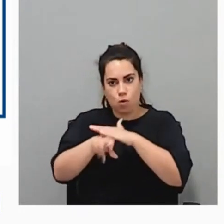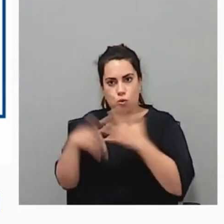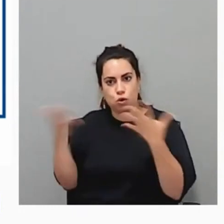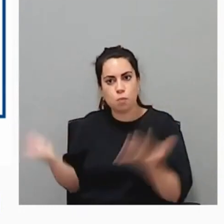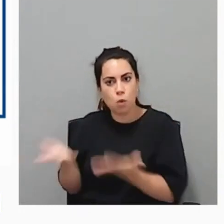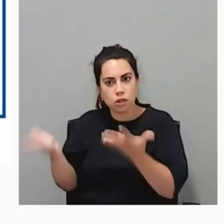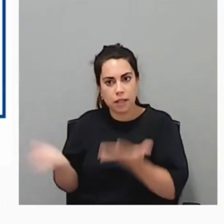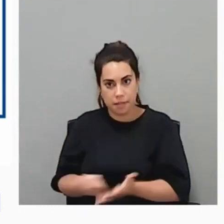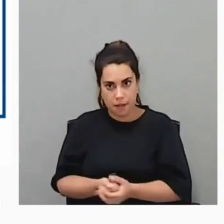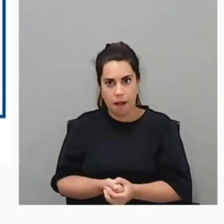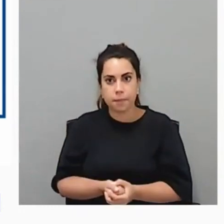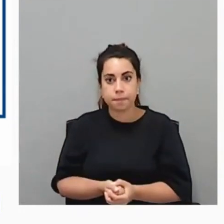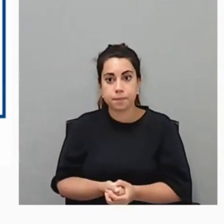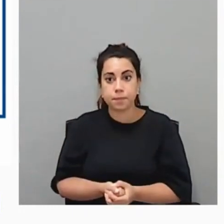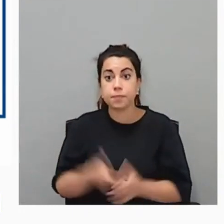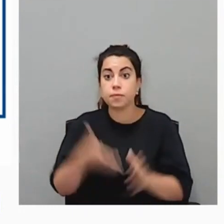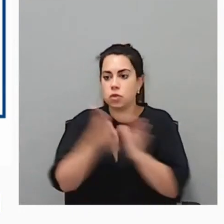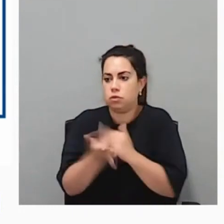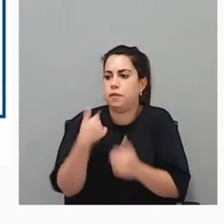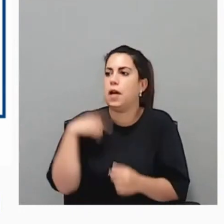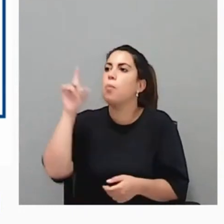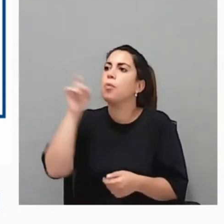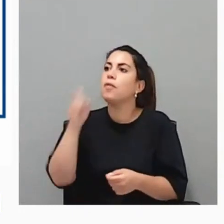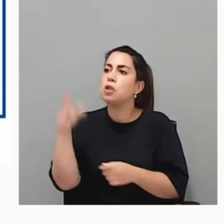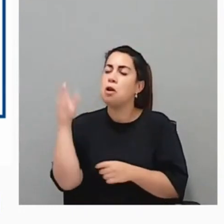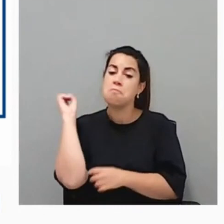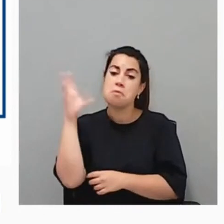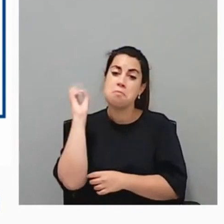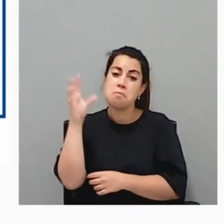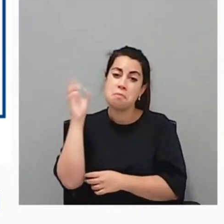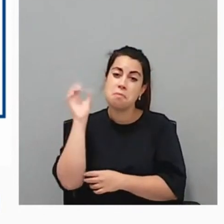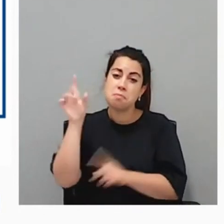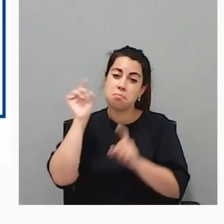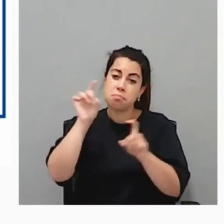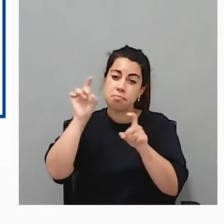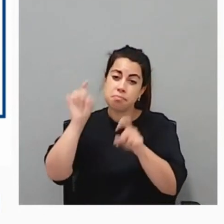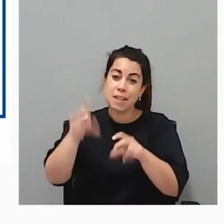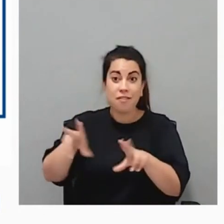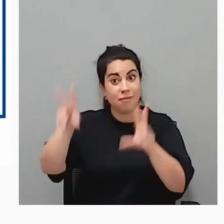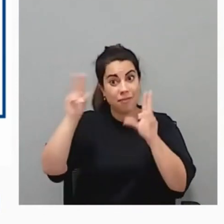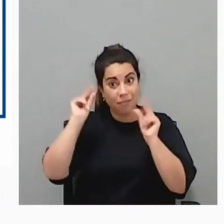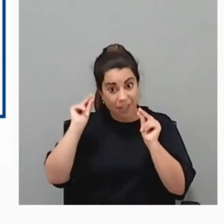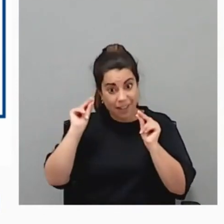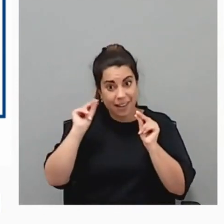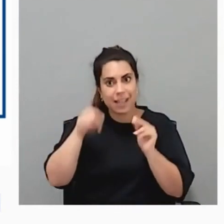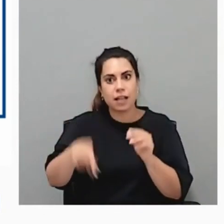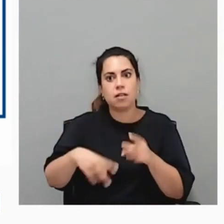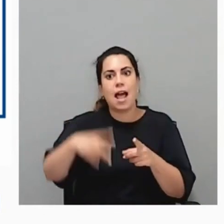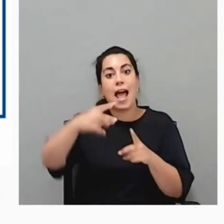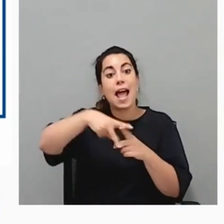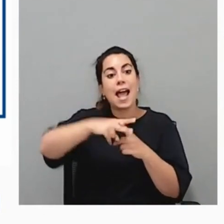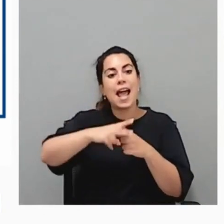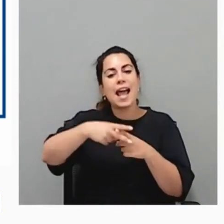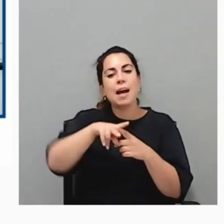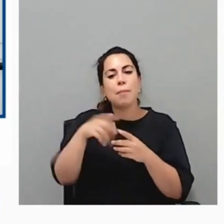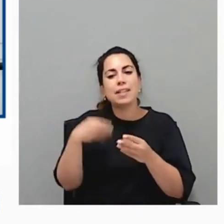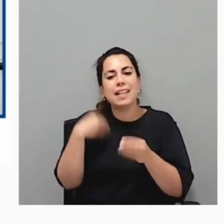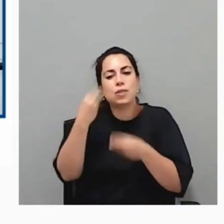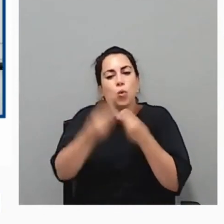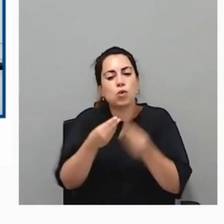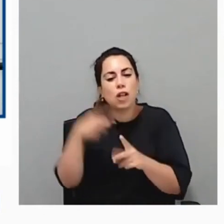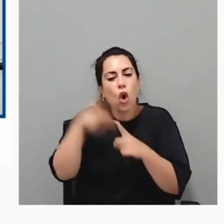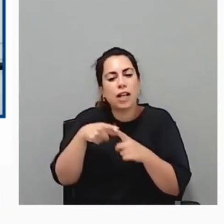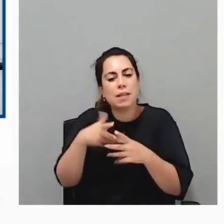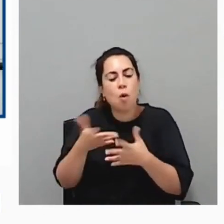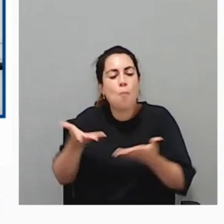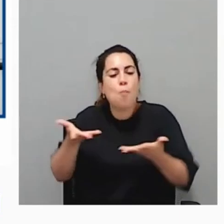exponer su masterclass, ¿no?, su clase, utiliza este tipo de herramientas para potenciar todavía más la materia,